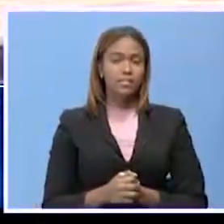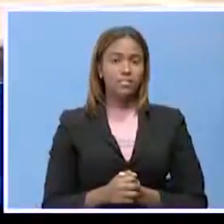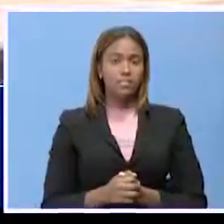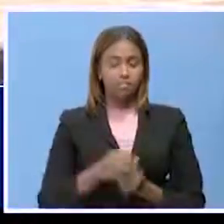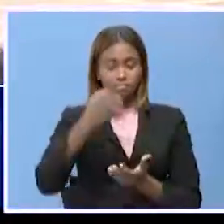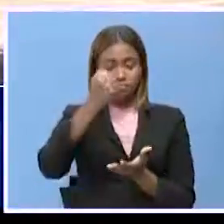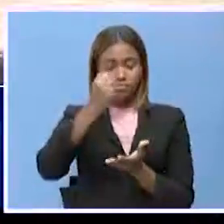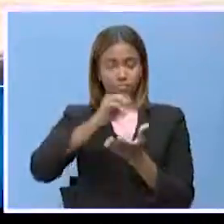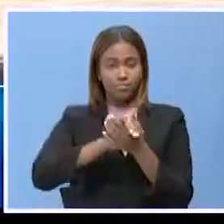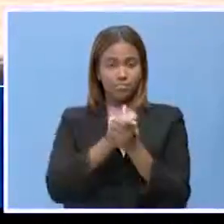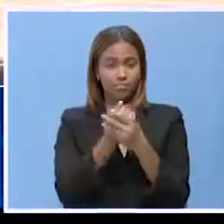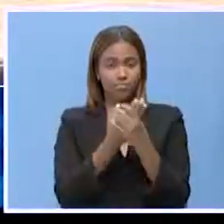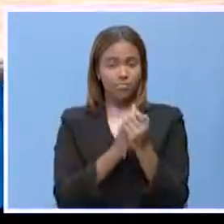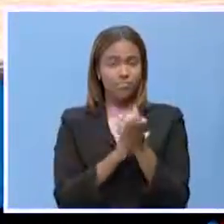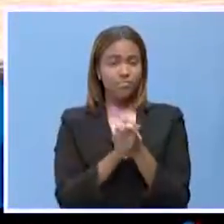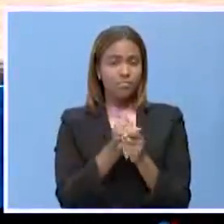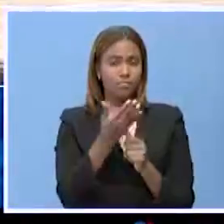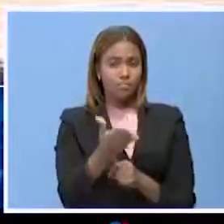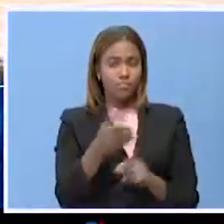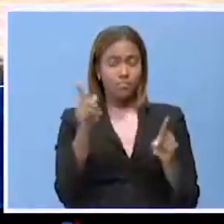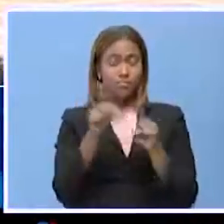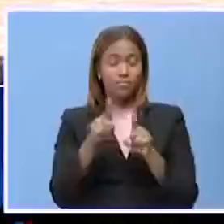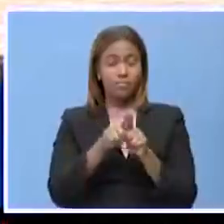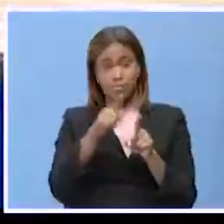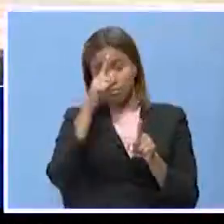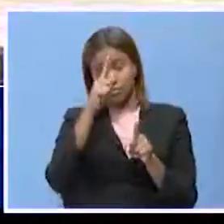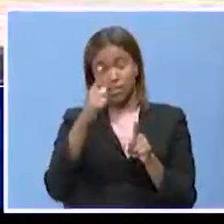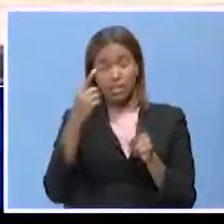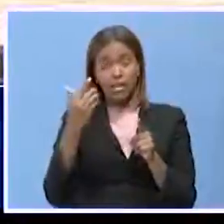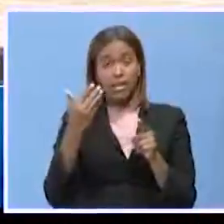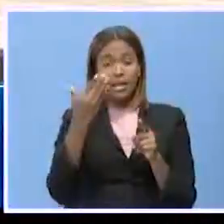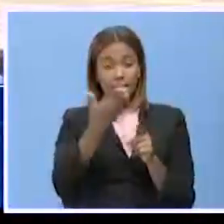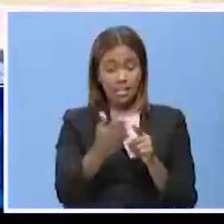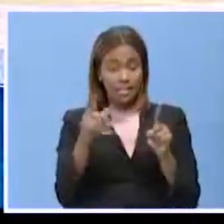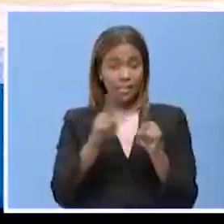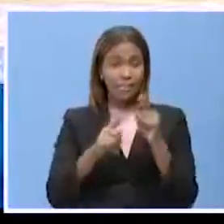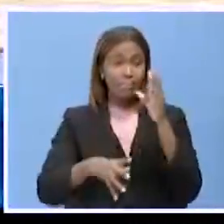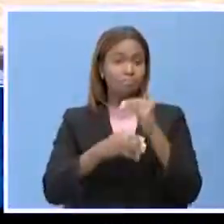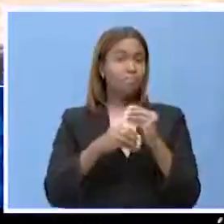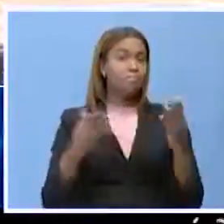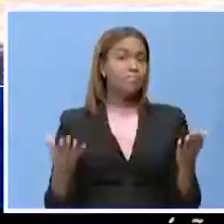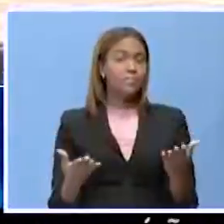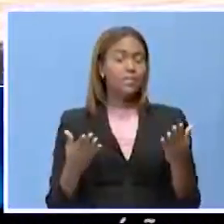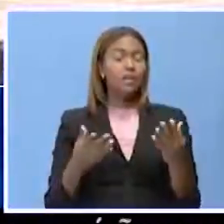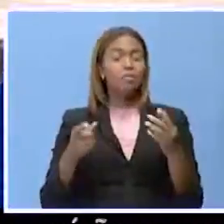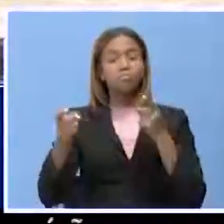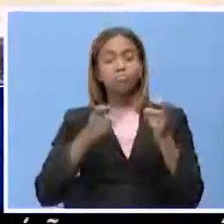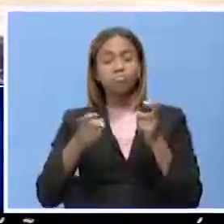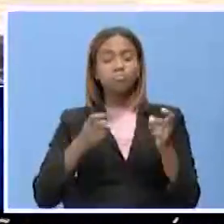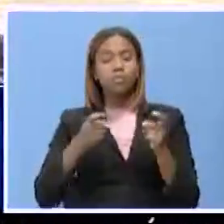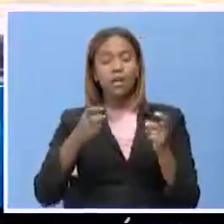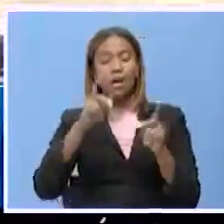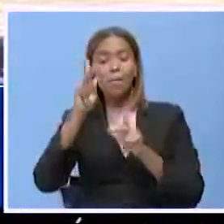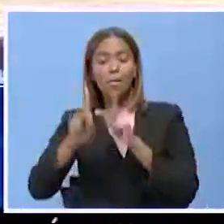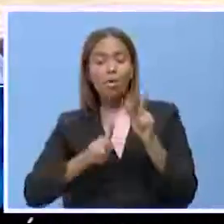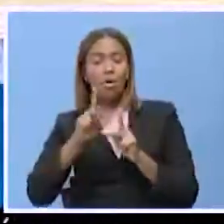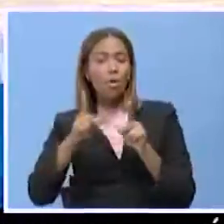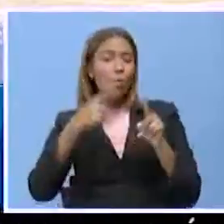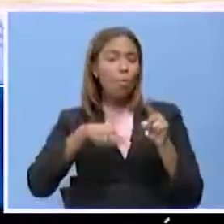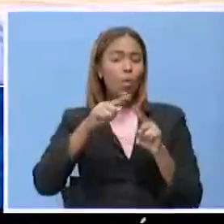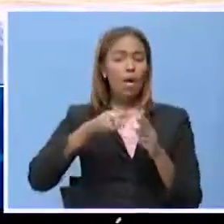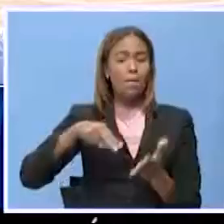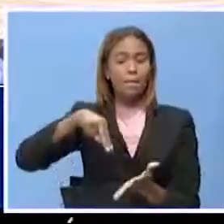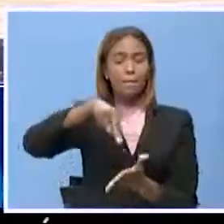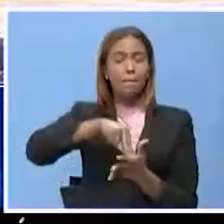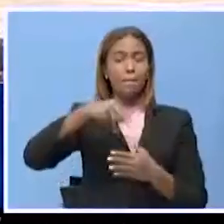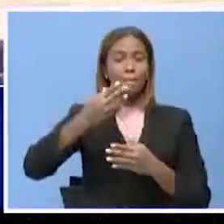gel antiséptico y aparte de ello, pues manejamos el cliente, que cuando se pare de